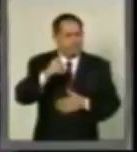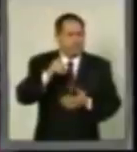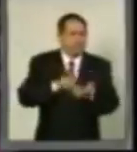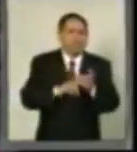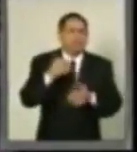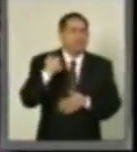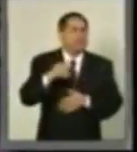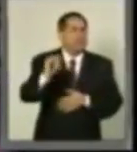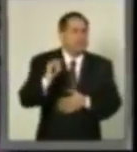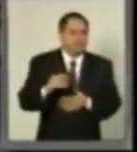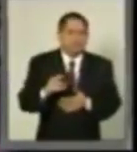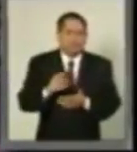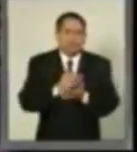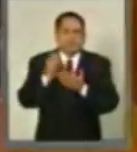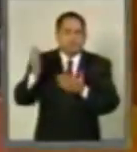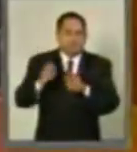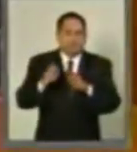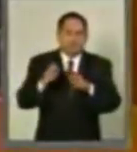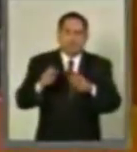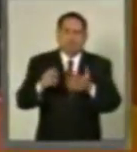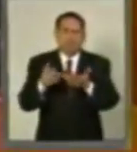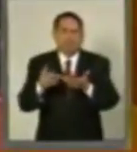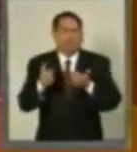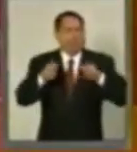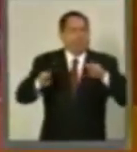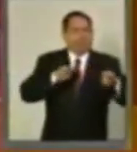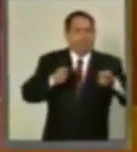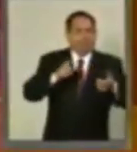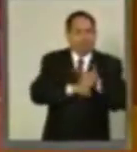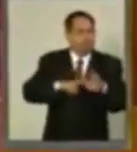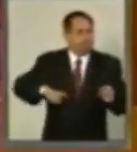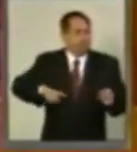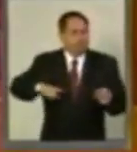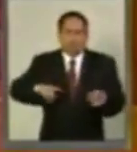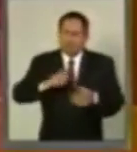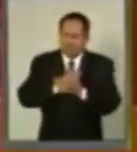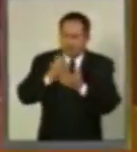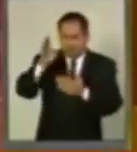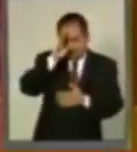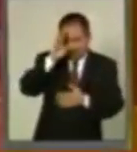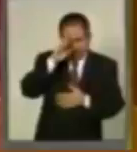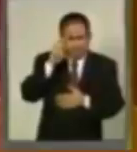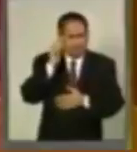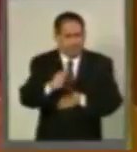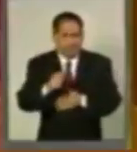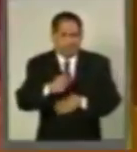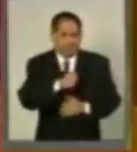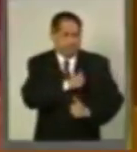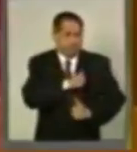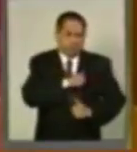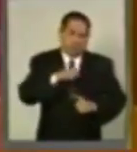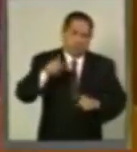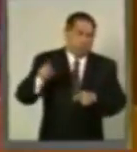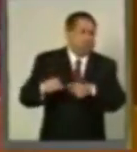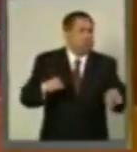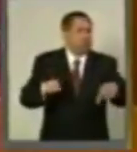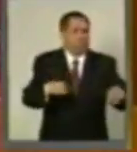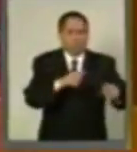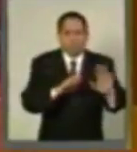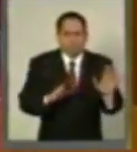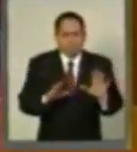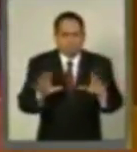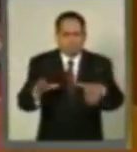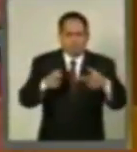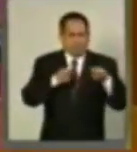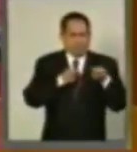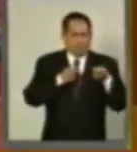absurda, desmedidamente centralista que ha caracterizado este gobierno, donde ha sido tanta la centralización que